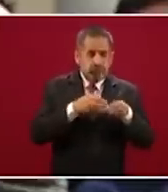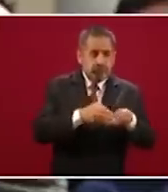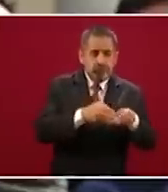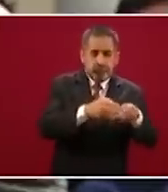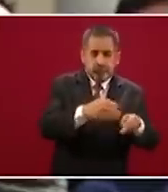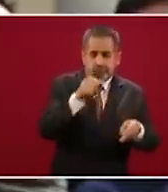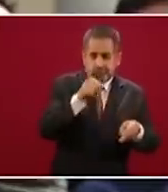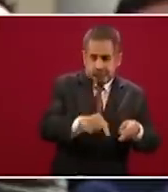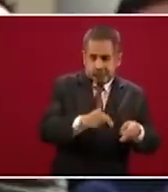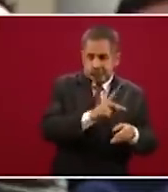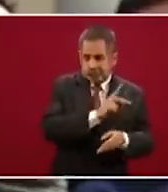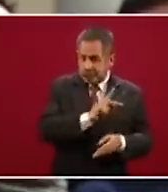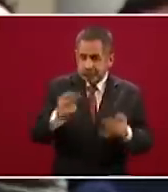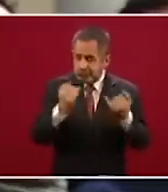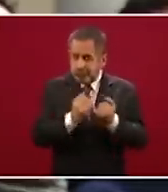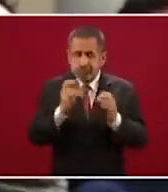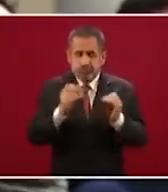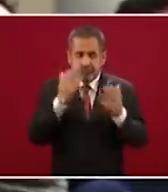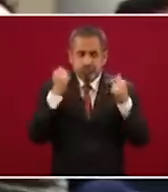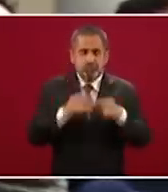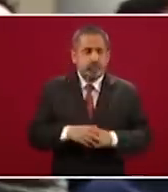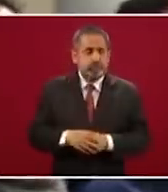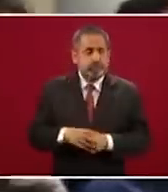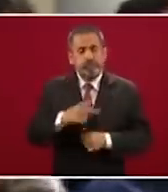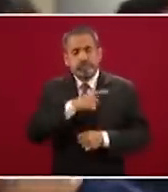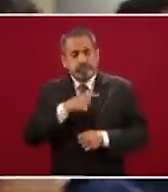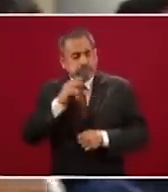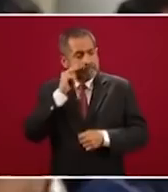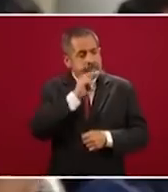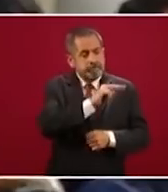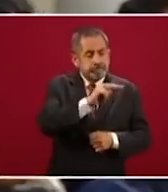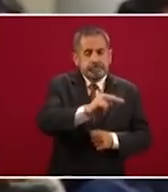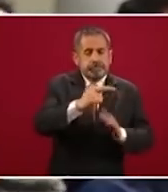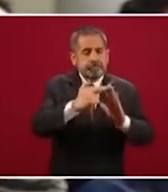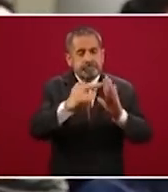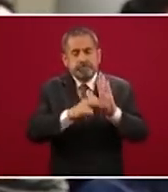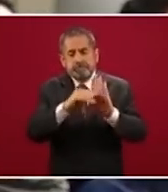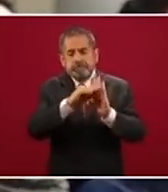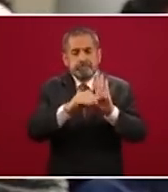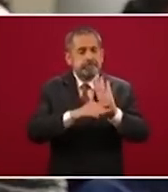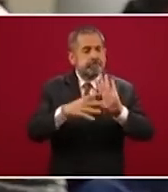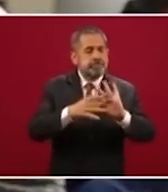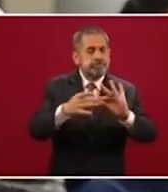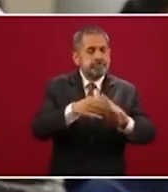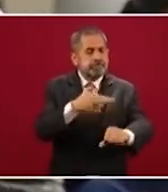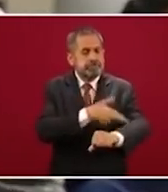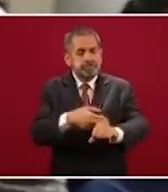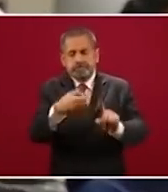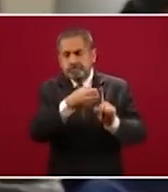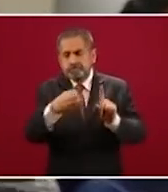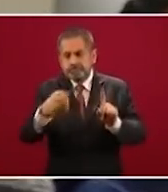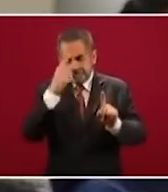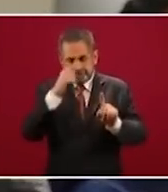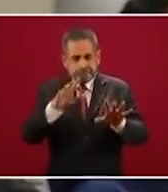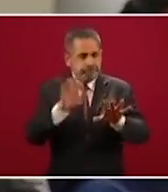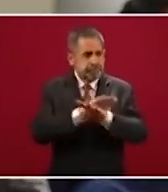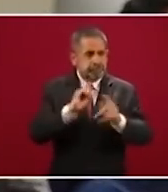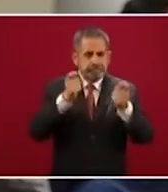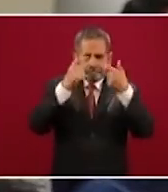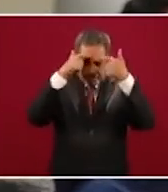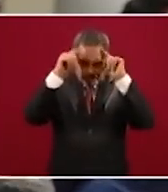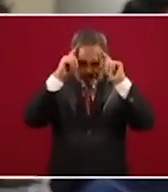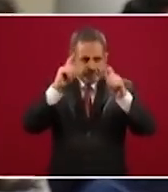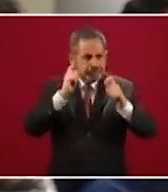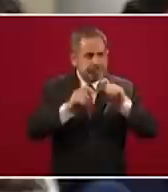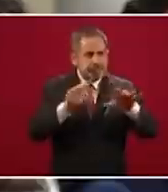tenían que observar varias medidas para el cambio de tripulaciones y todo, de todos